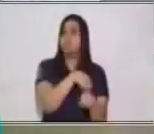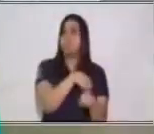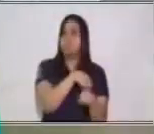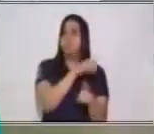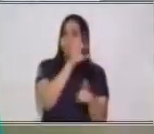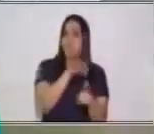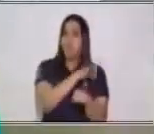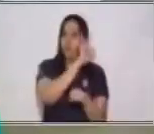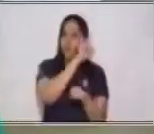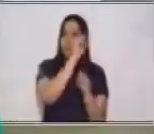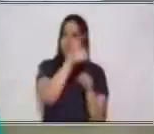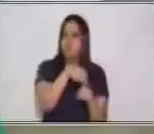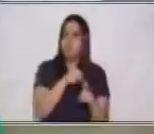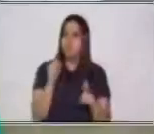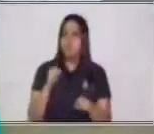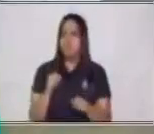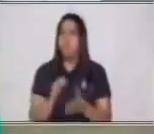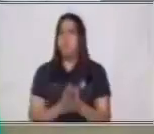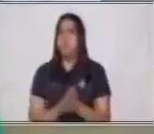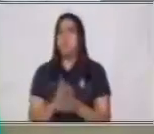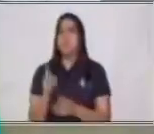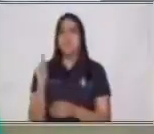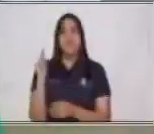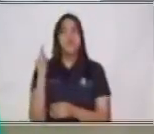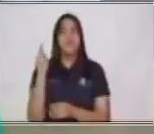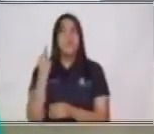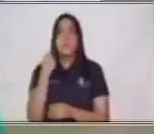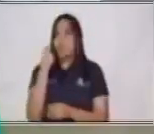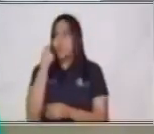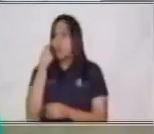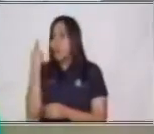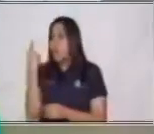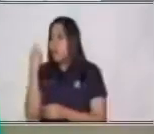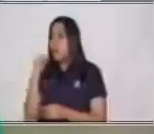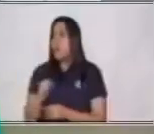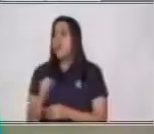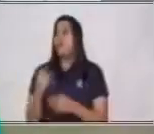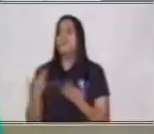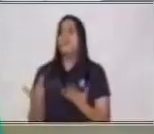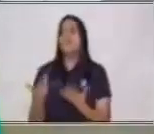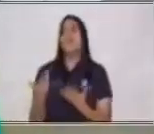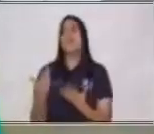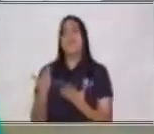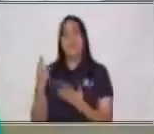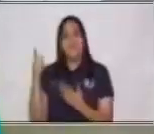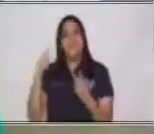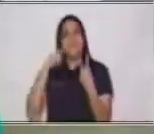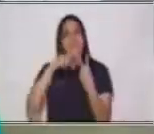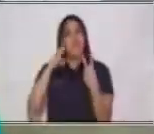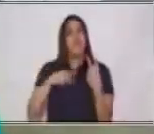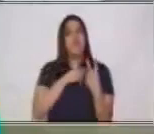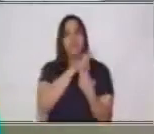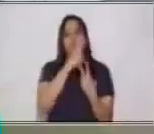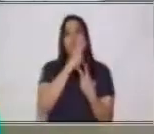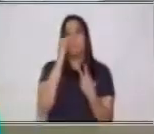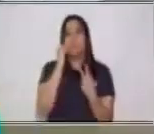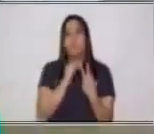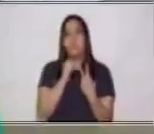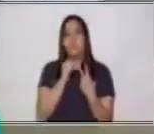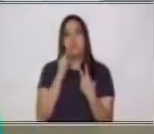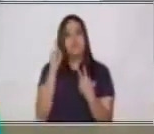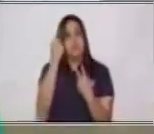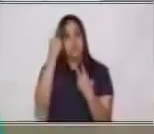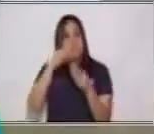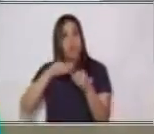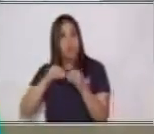raíz cúbica. Entonces, lo primero que vamos a calcular son esas raíces. Vamos a calcular la primera raíz del